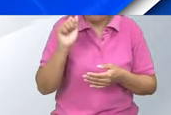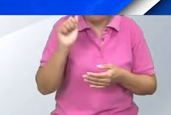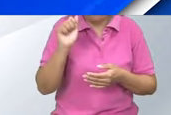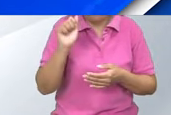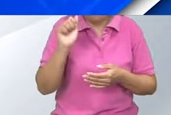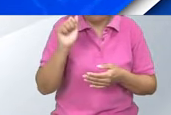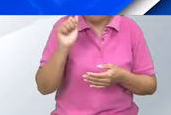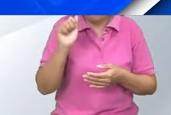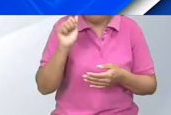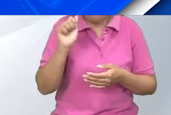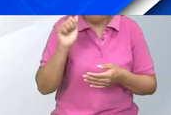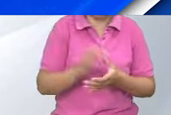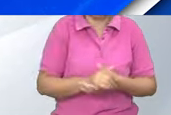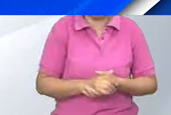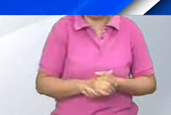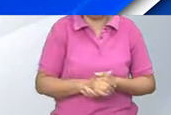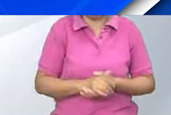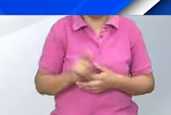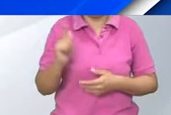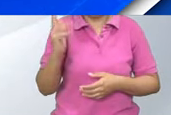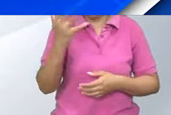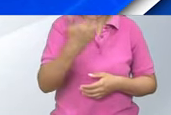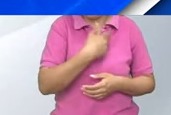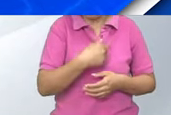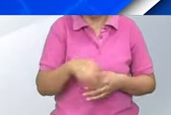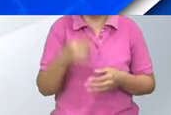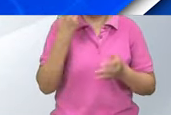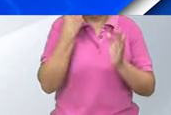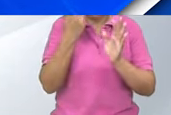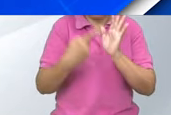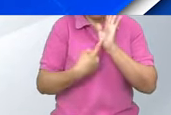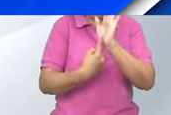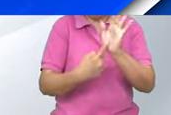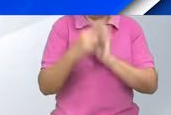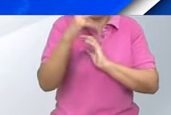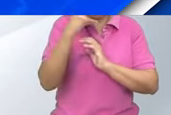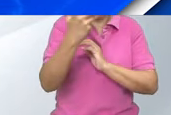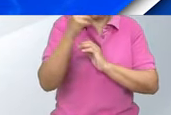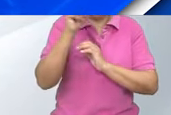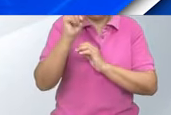16.88% respectivamente. Todo ello representó el